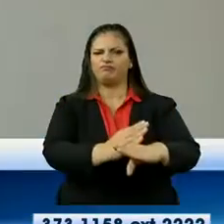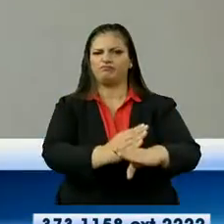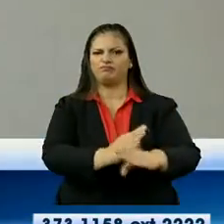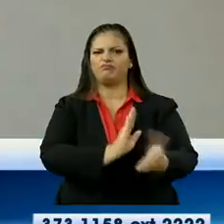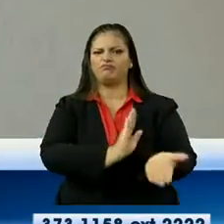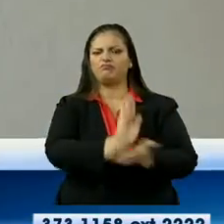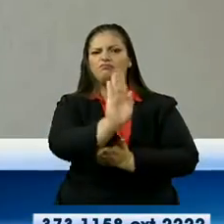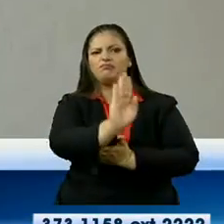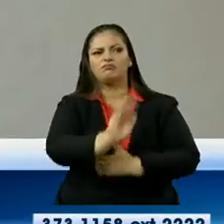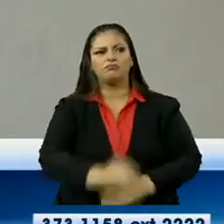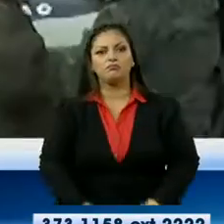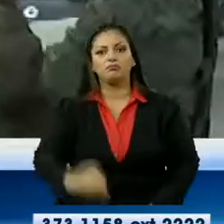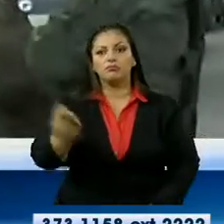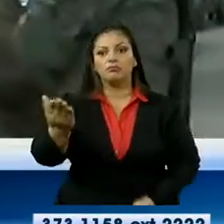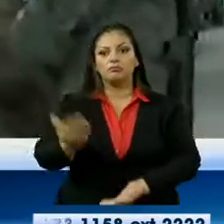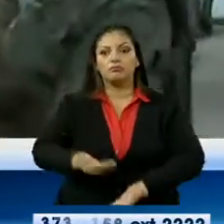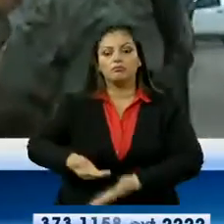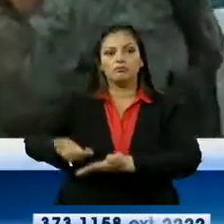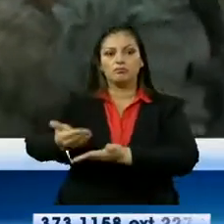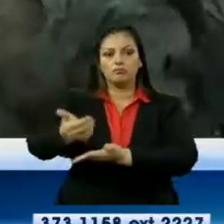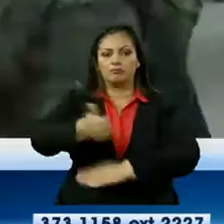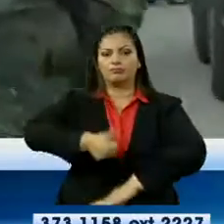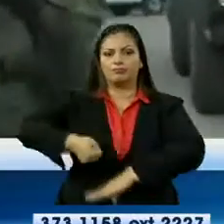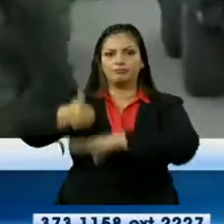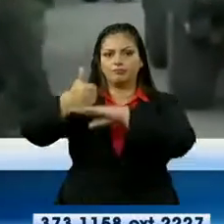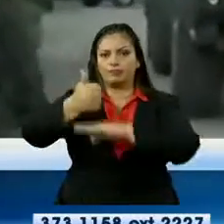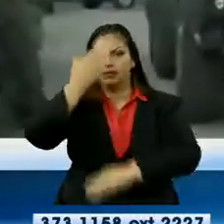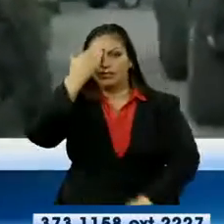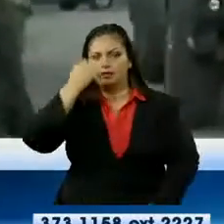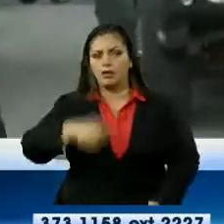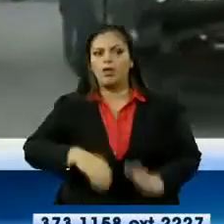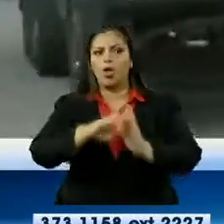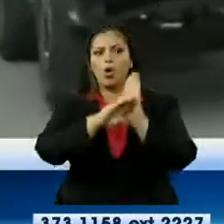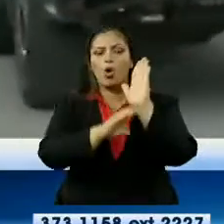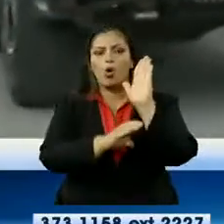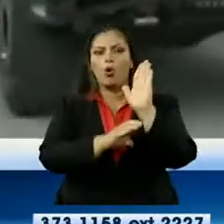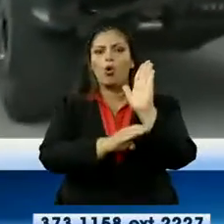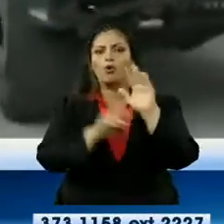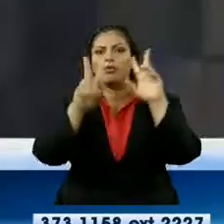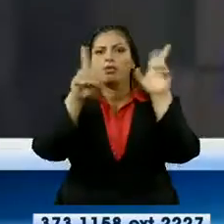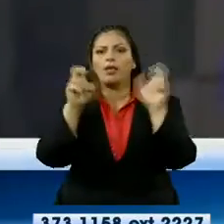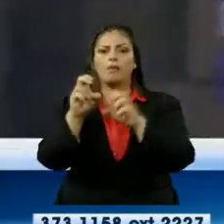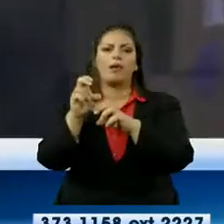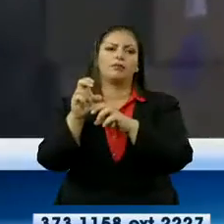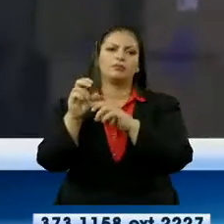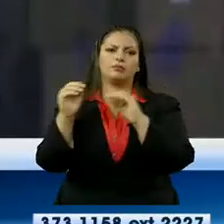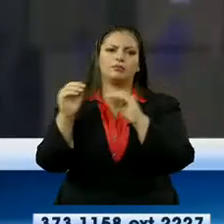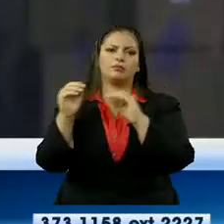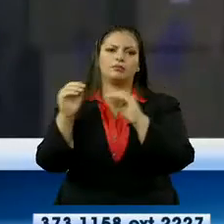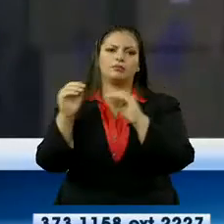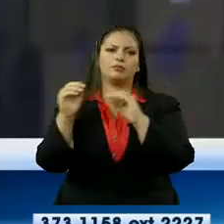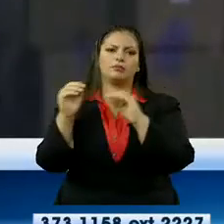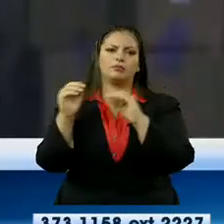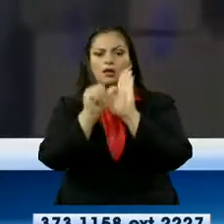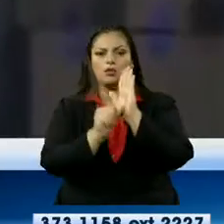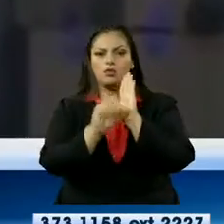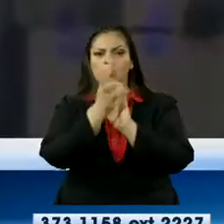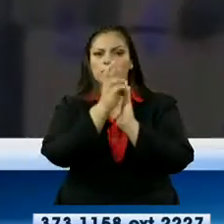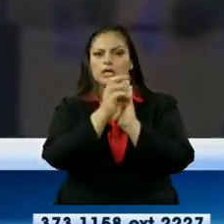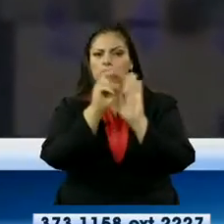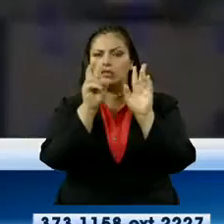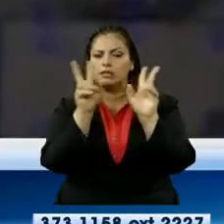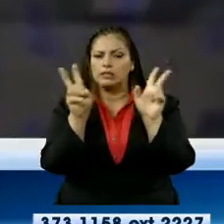general Altamirano recordó además el artículo 16 del Código de la Democracia, donde establece claramente la participación de las Fuerzas